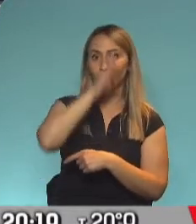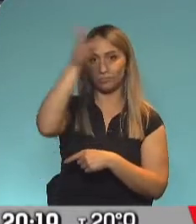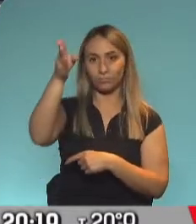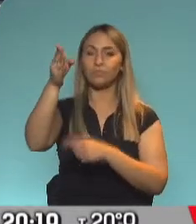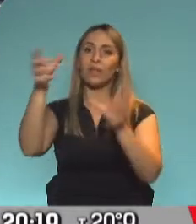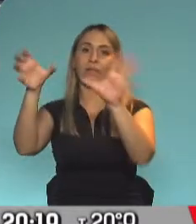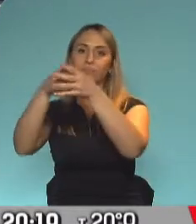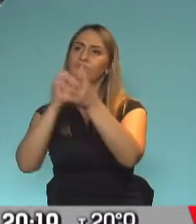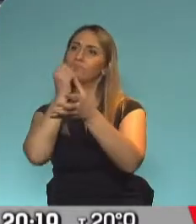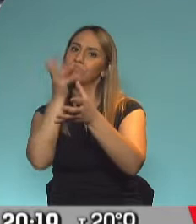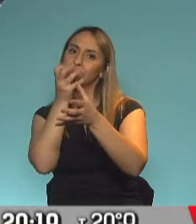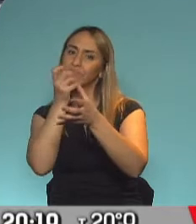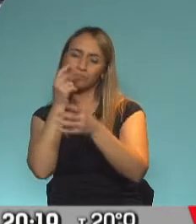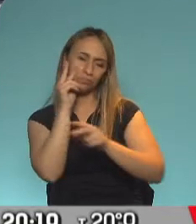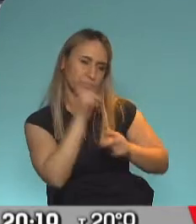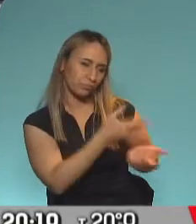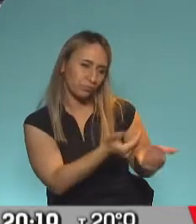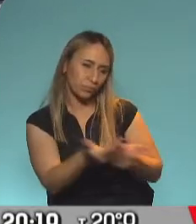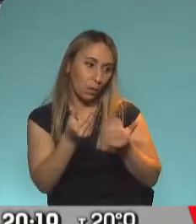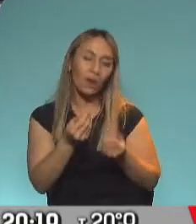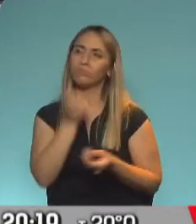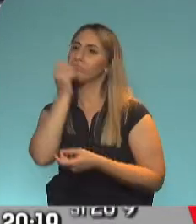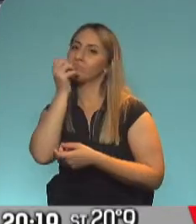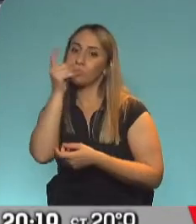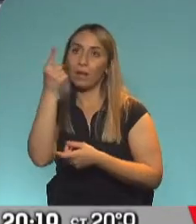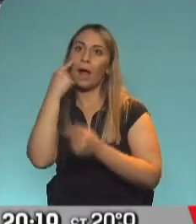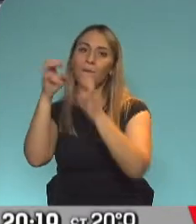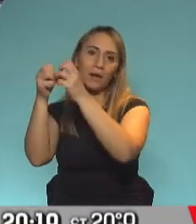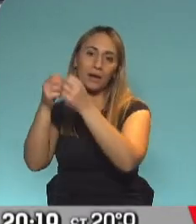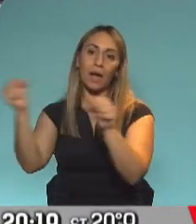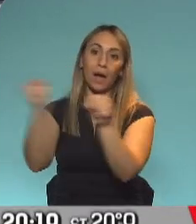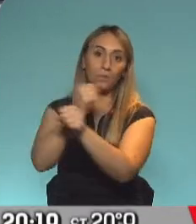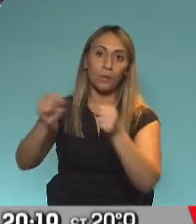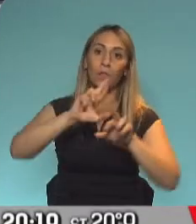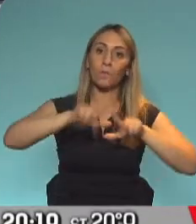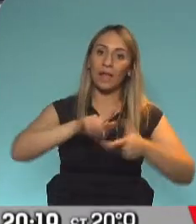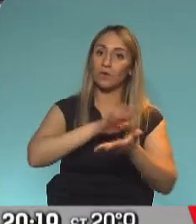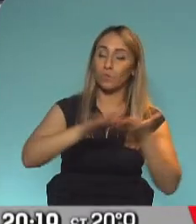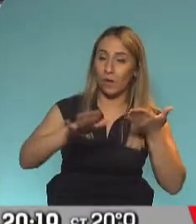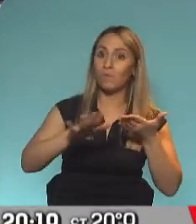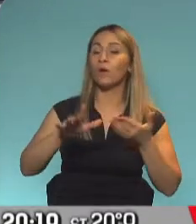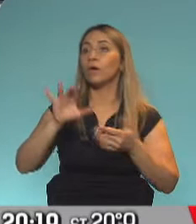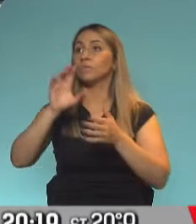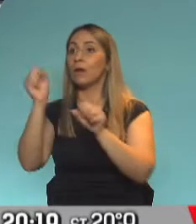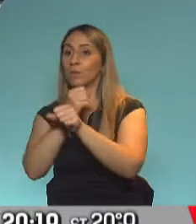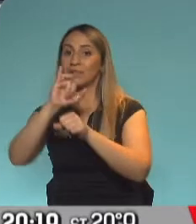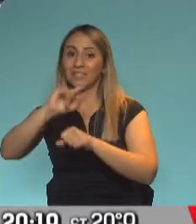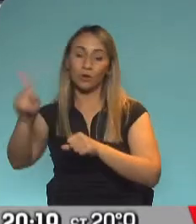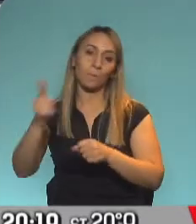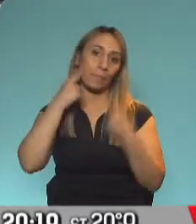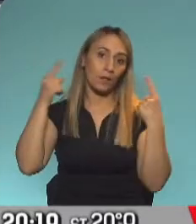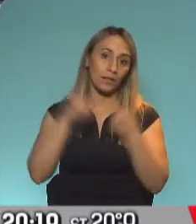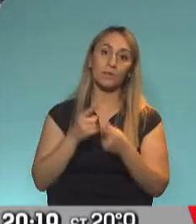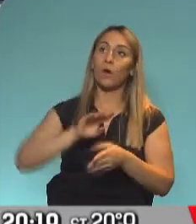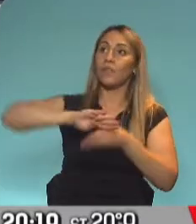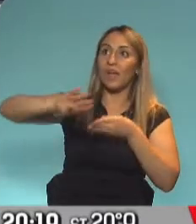del organismo, quien es que va a definir si efectivamente se aprueba este plan de facilidades extendidas que pretende tener el gobierno para poder refinanciar este crédito o